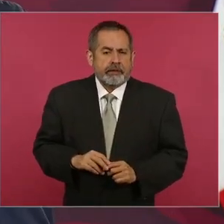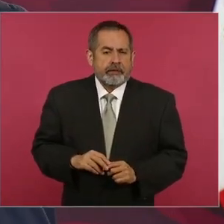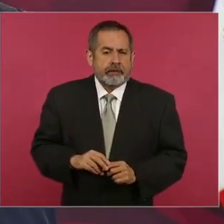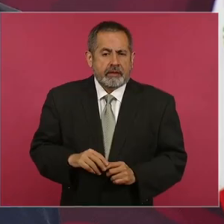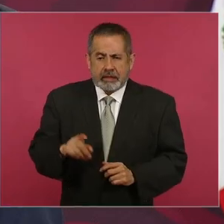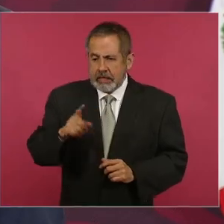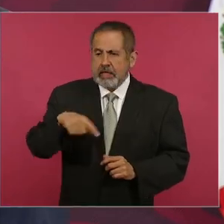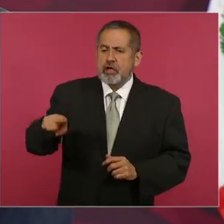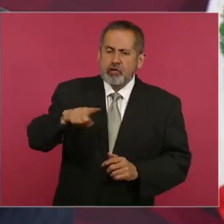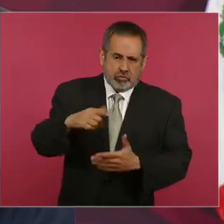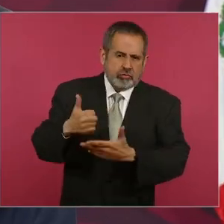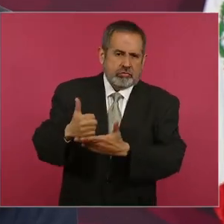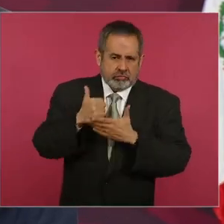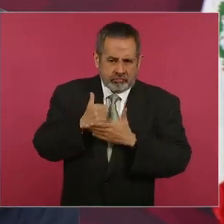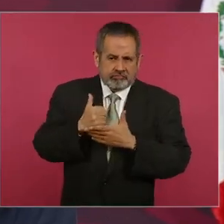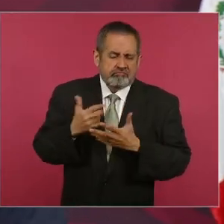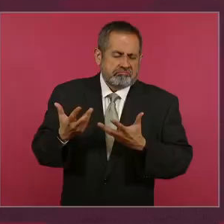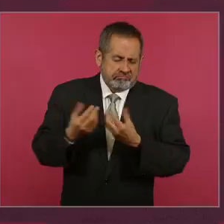ellos nos van a ayudar